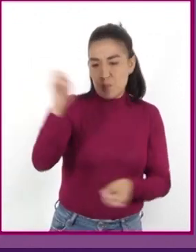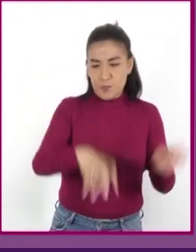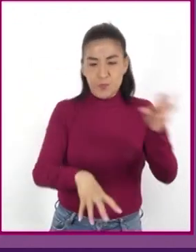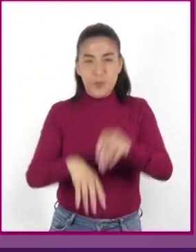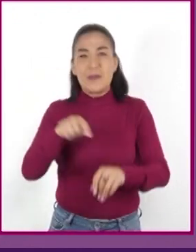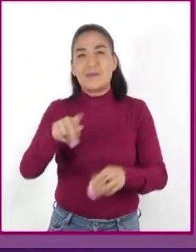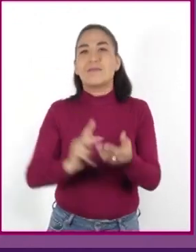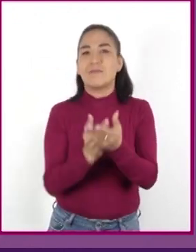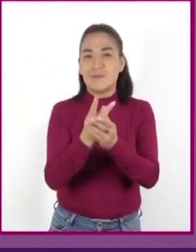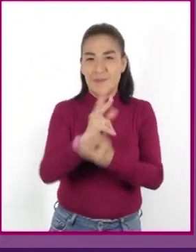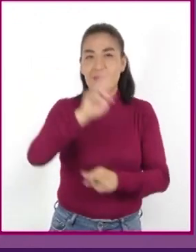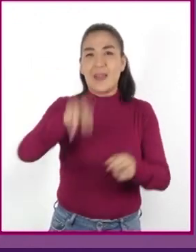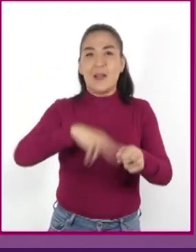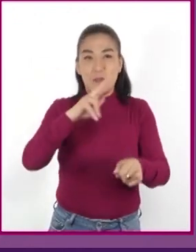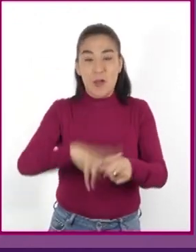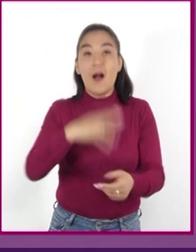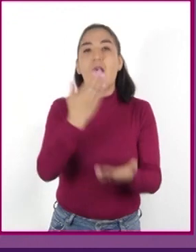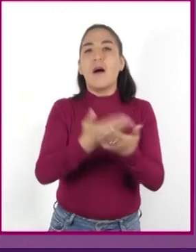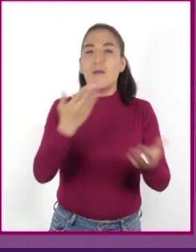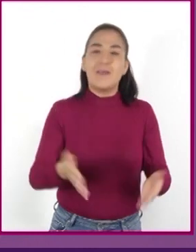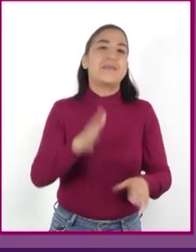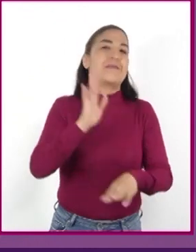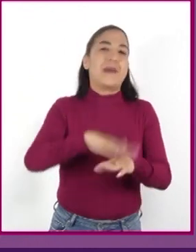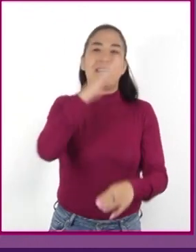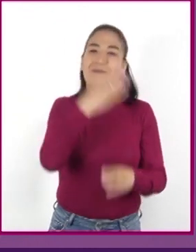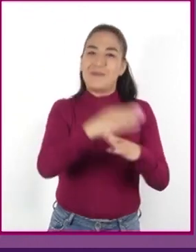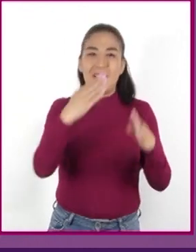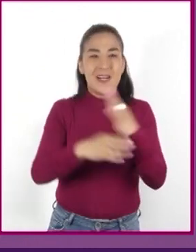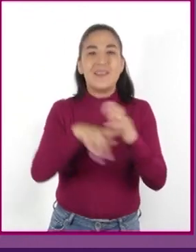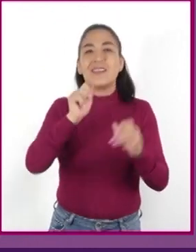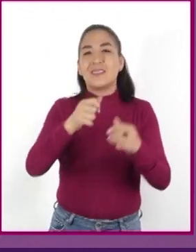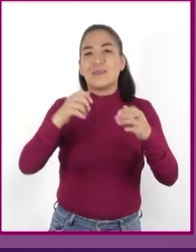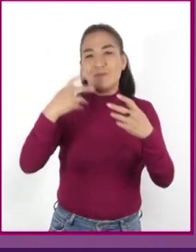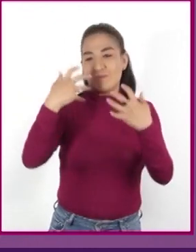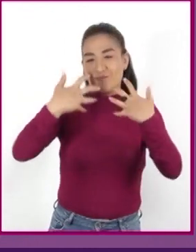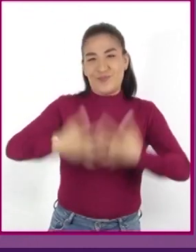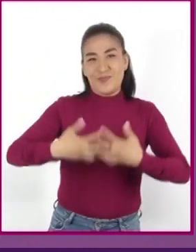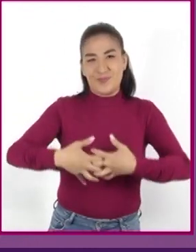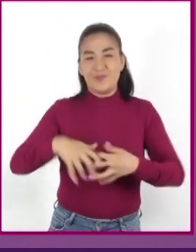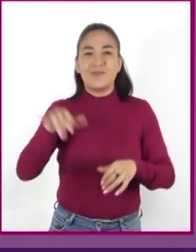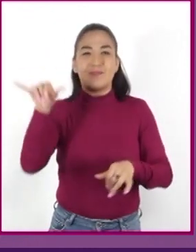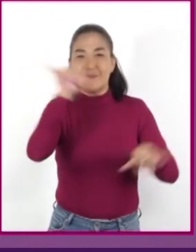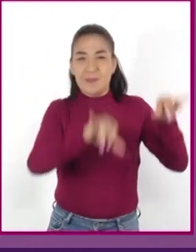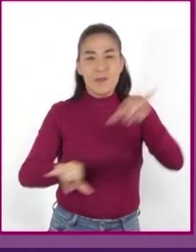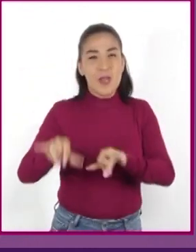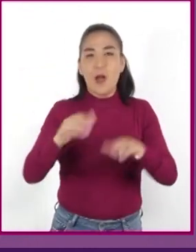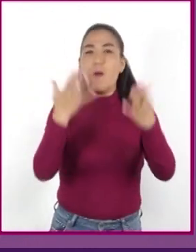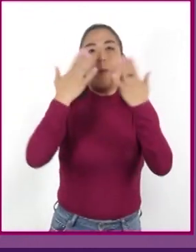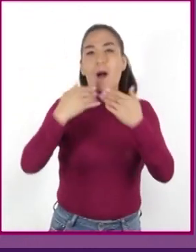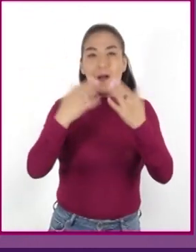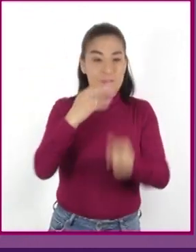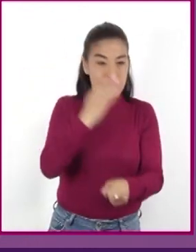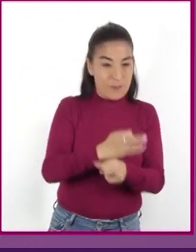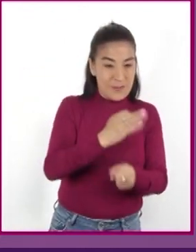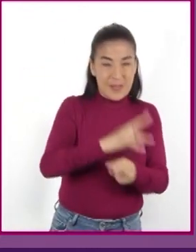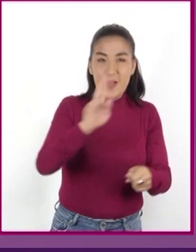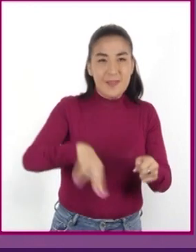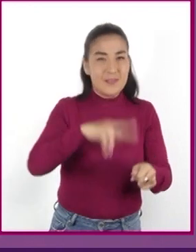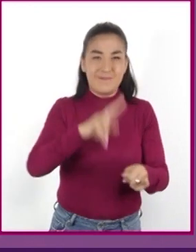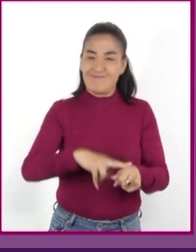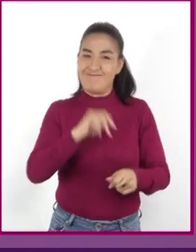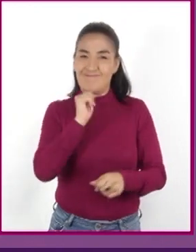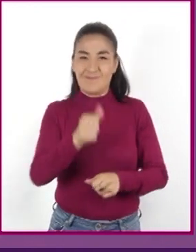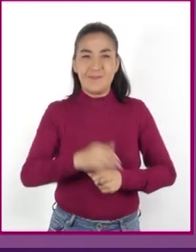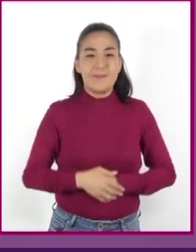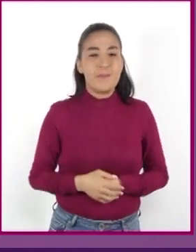naturaleza, pero ahora contamos con muchos materiales procesados, es decir, que no existen en la naturaleza.